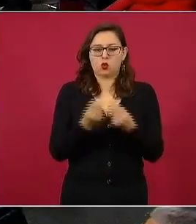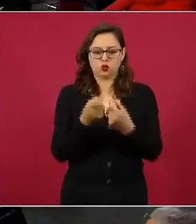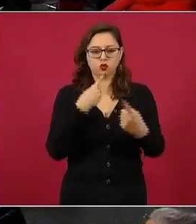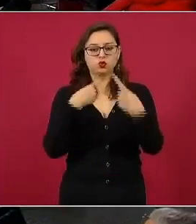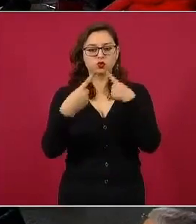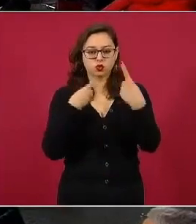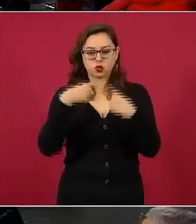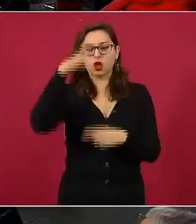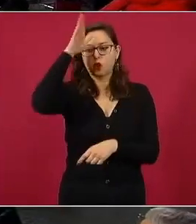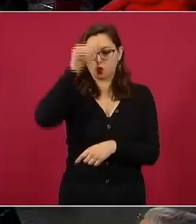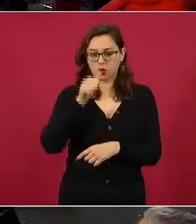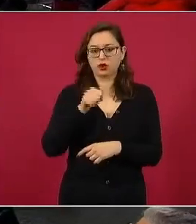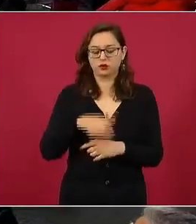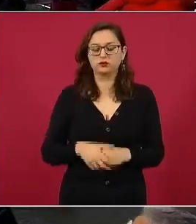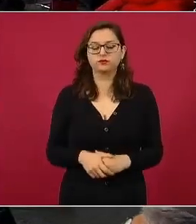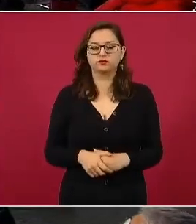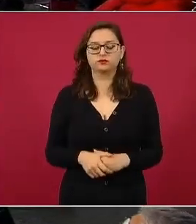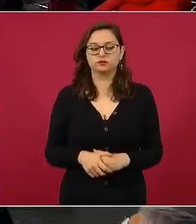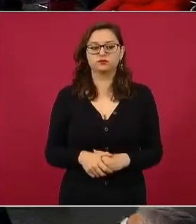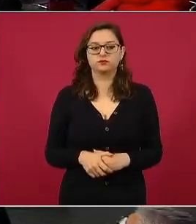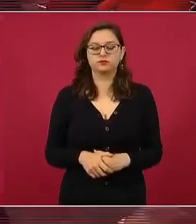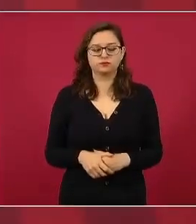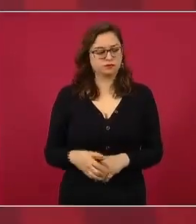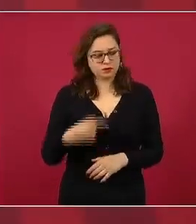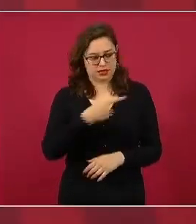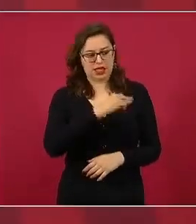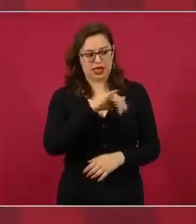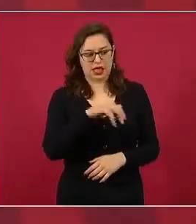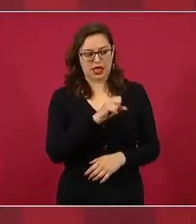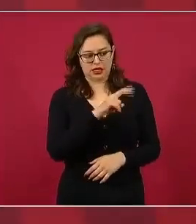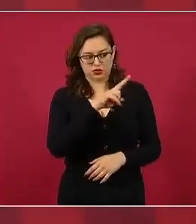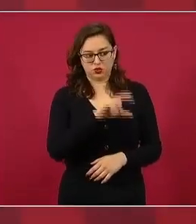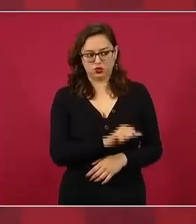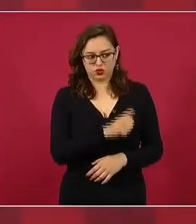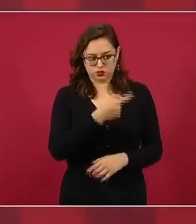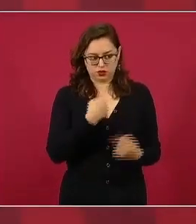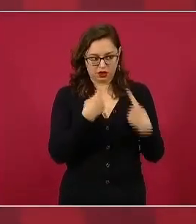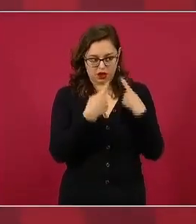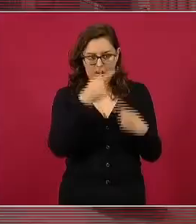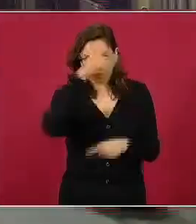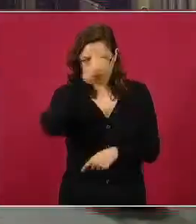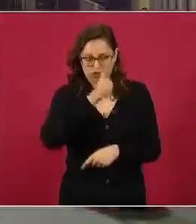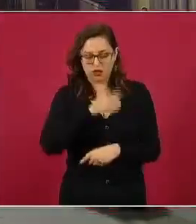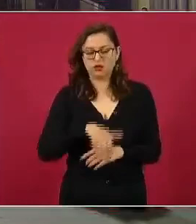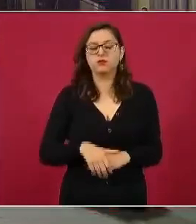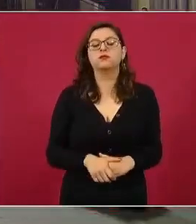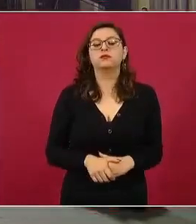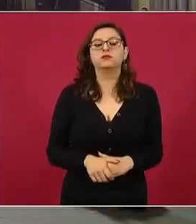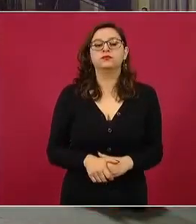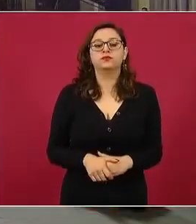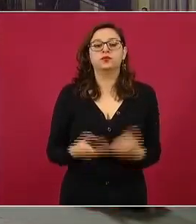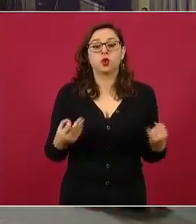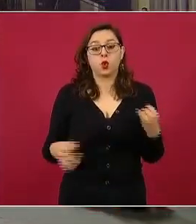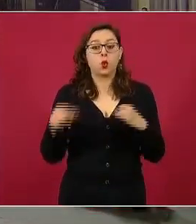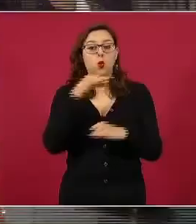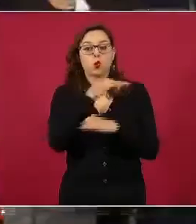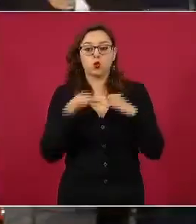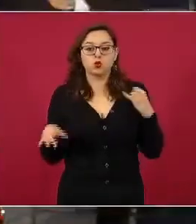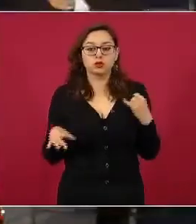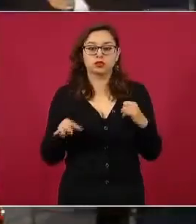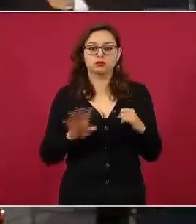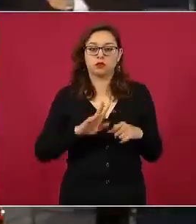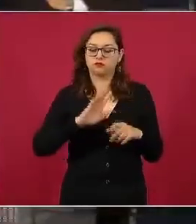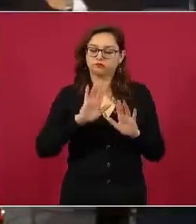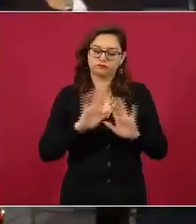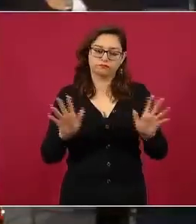ponen de acuerdo con Jesús. Sí, directamente con Pablo Gómez. Y por último, presidente, ya no es pregunta, yo ya he hecho mis preguntas,